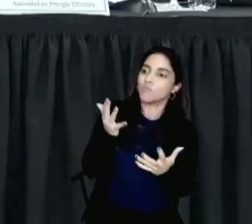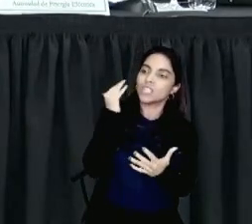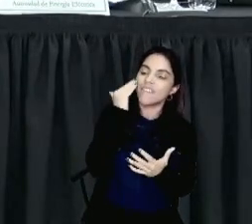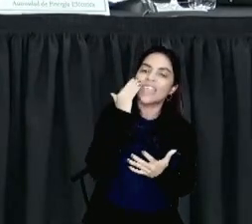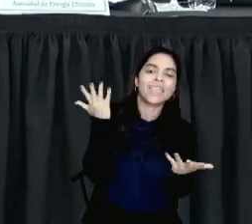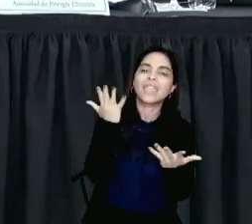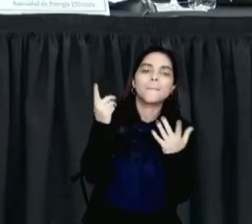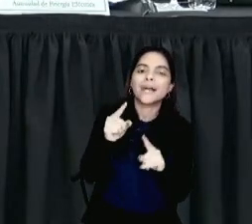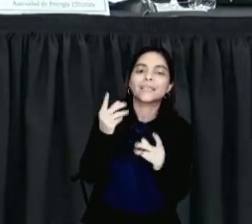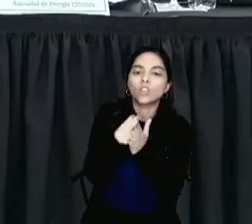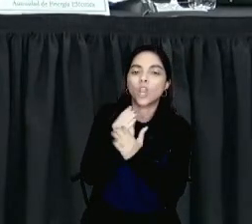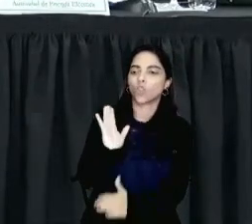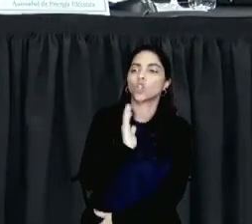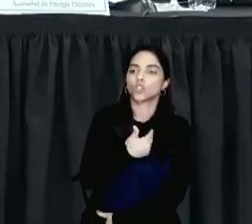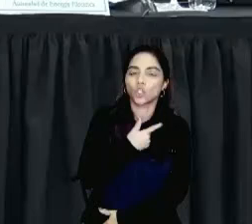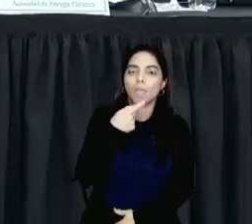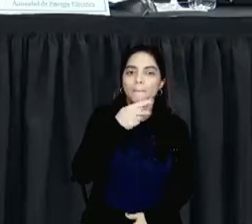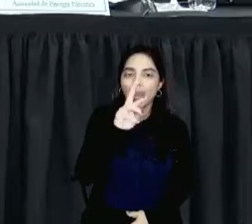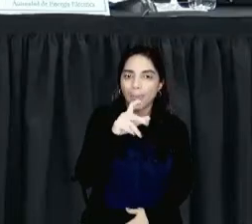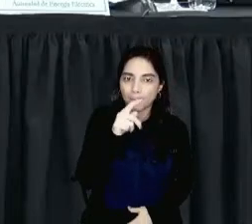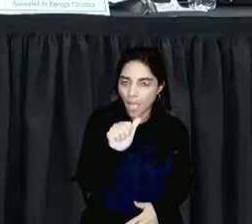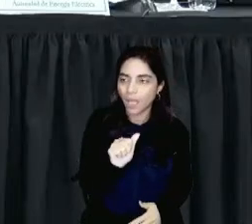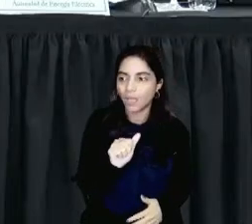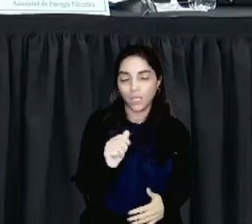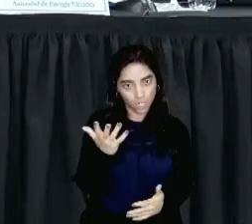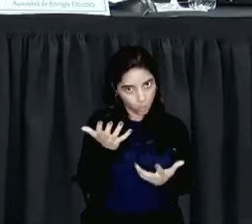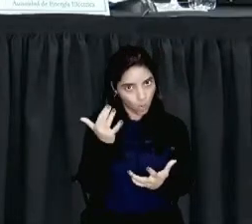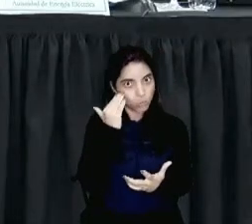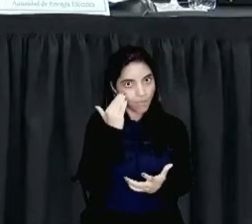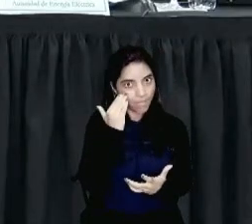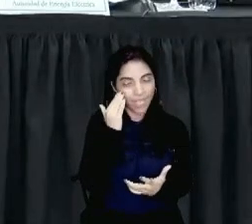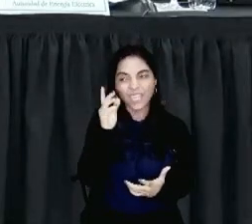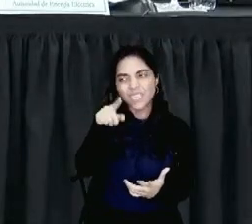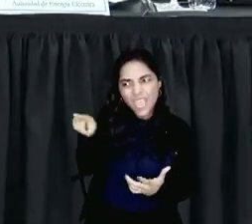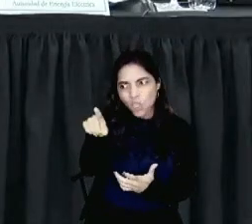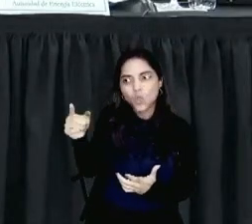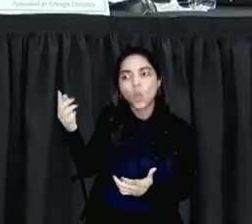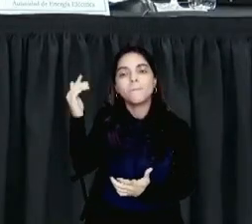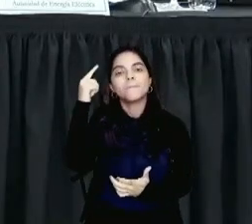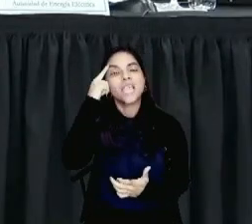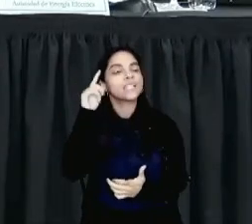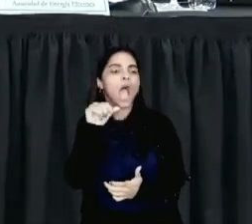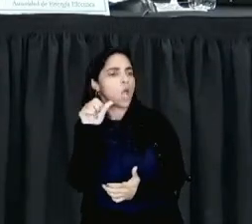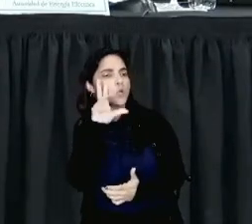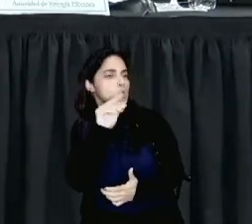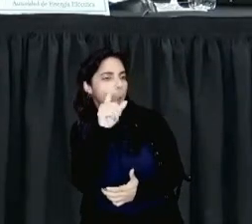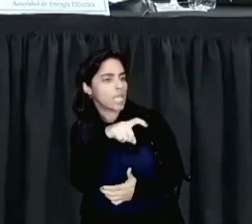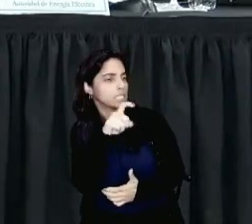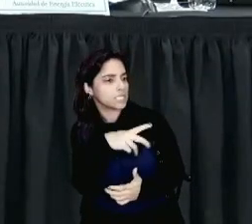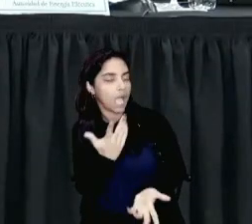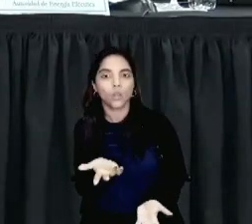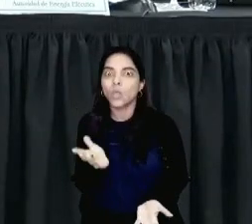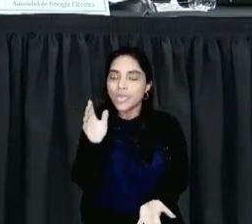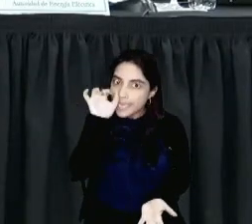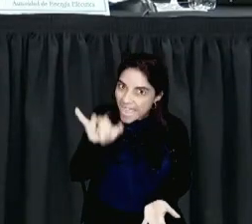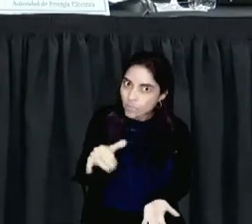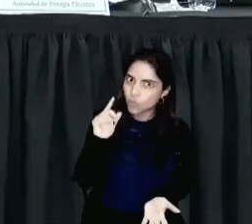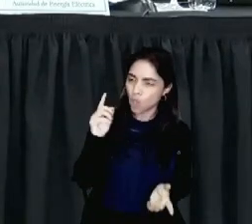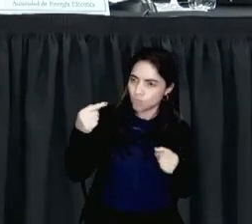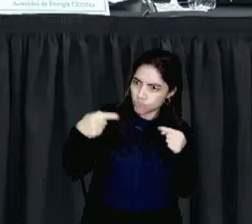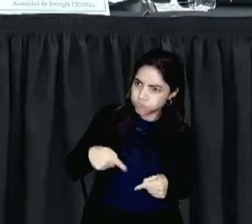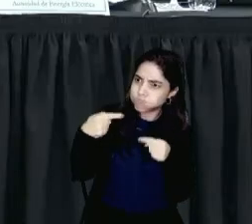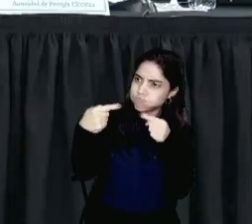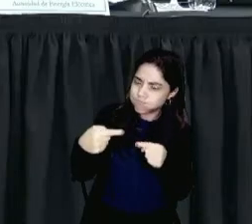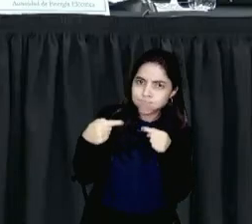pasa con el dinero de nosotros de prepa Y entonces ellos entienden que no Y ese esa disputa ha ocasionado unos